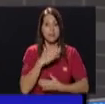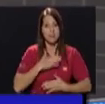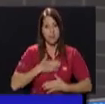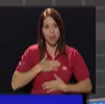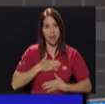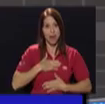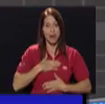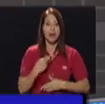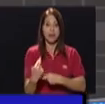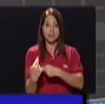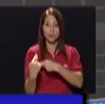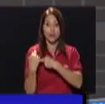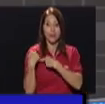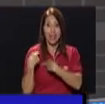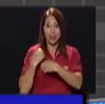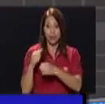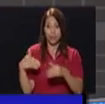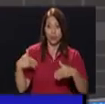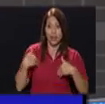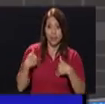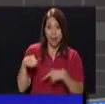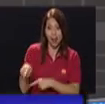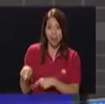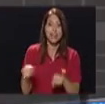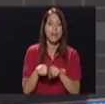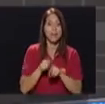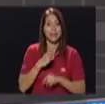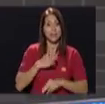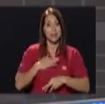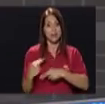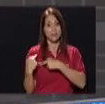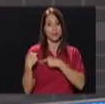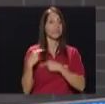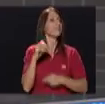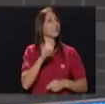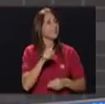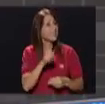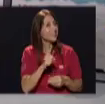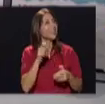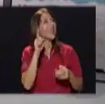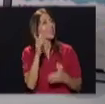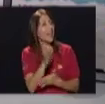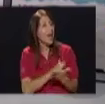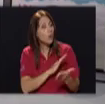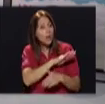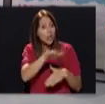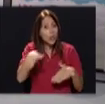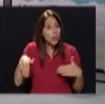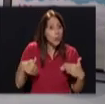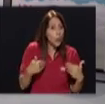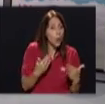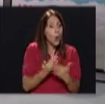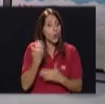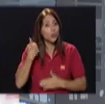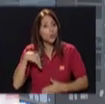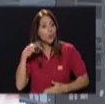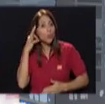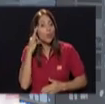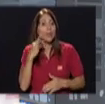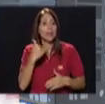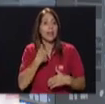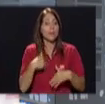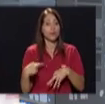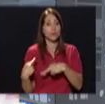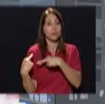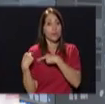eso es mía, y por ende la responsabilidad del acto que cometió el animal también es mía, ¿sabes? Sí, es un asunto en el que todos tenemos algún grado de